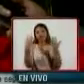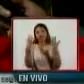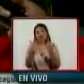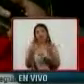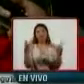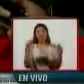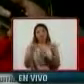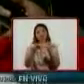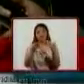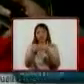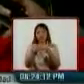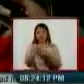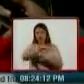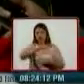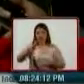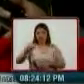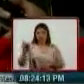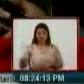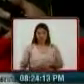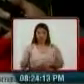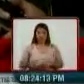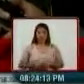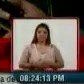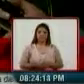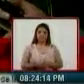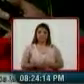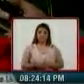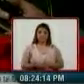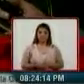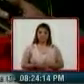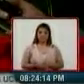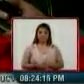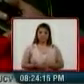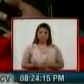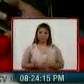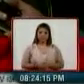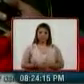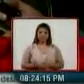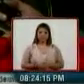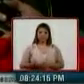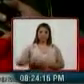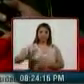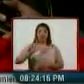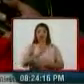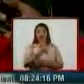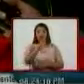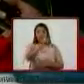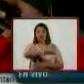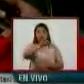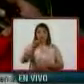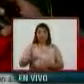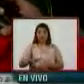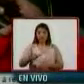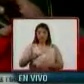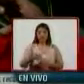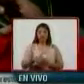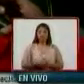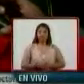tránsito de las personas y vehículos. De las sentencias de los ciudadanos